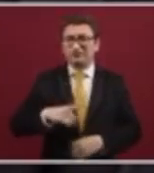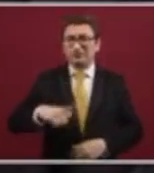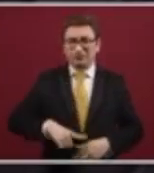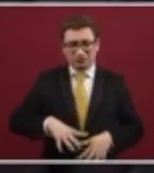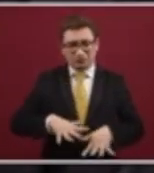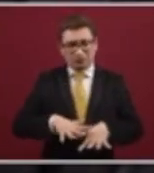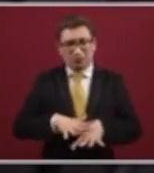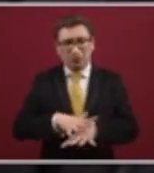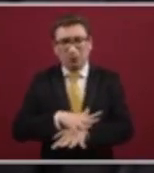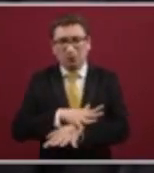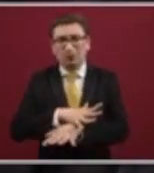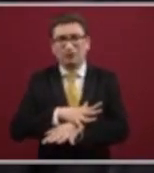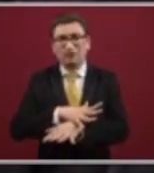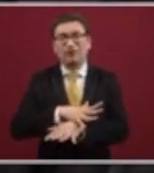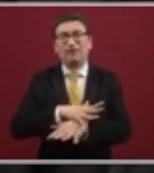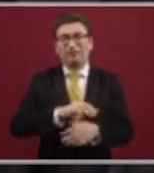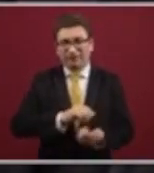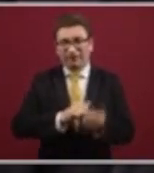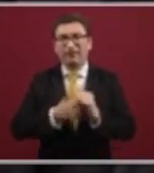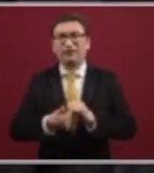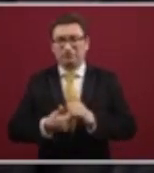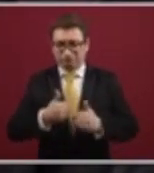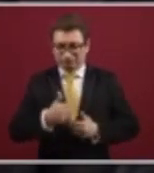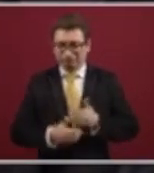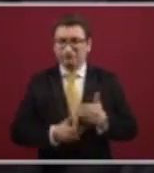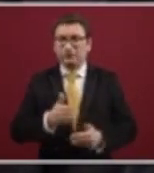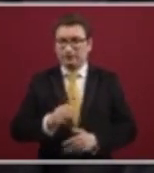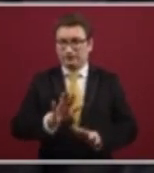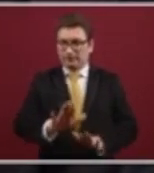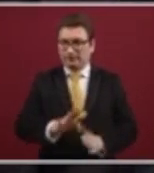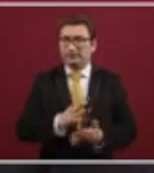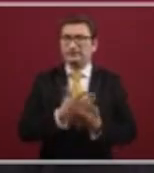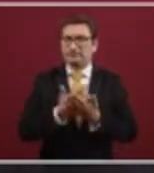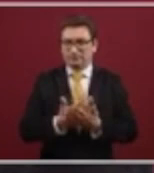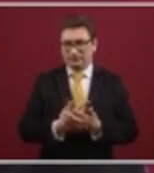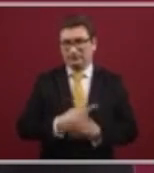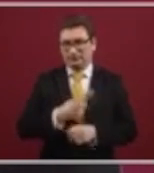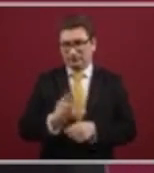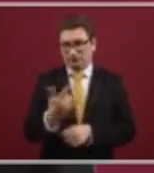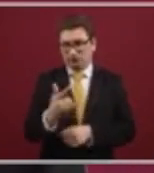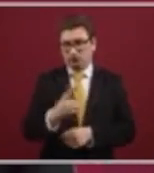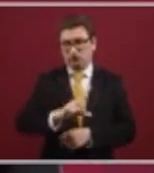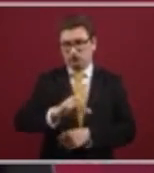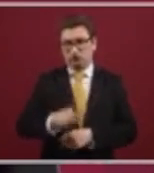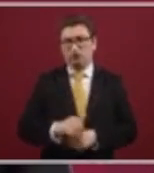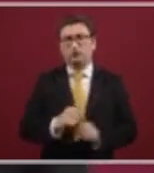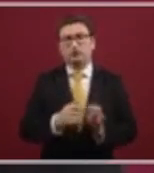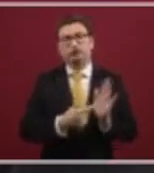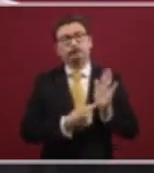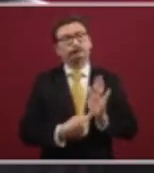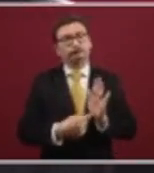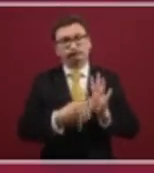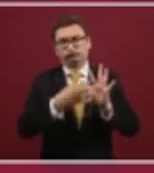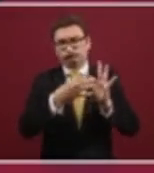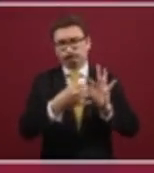y espérenme el primero. Les voy a puntualizar.